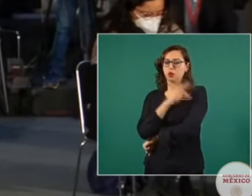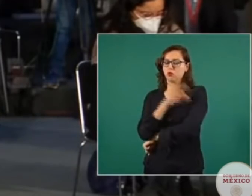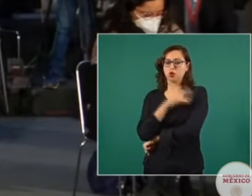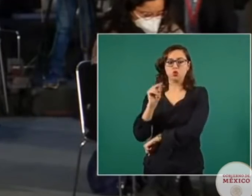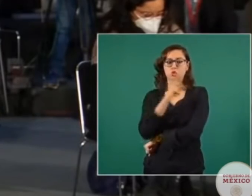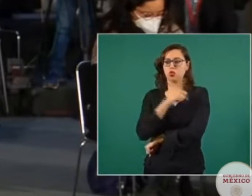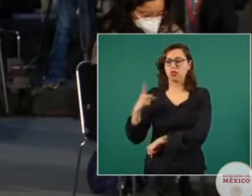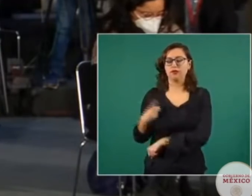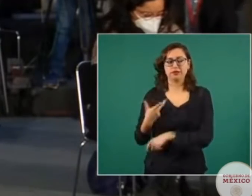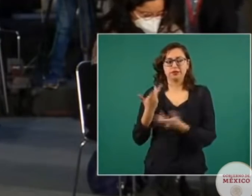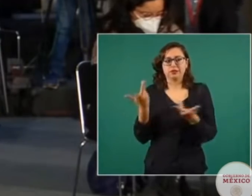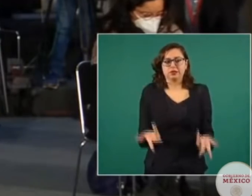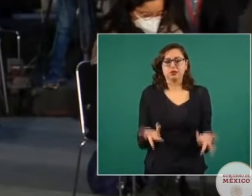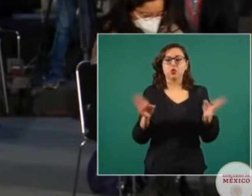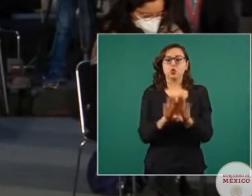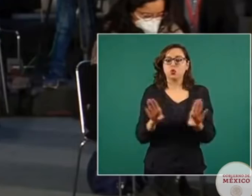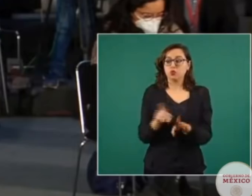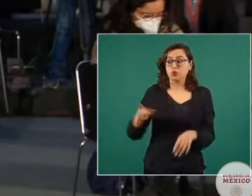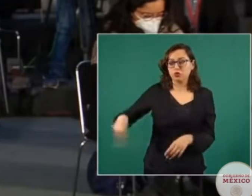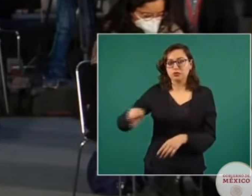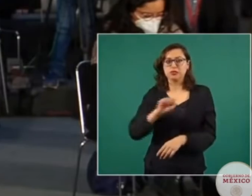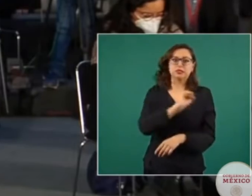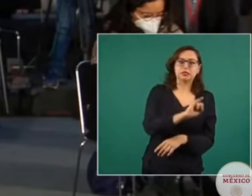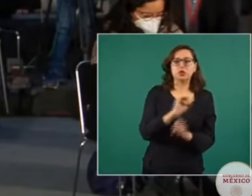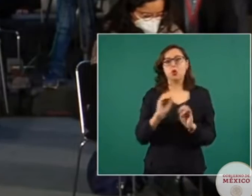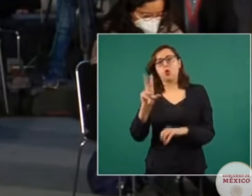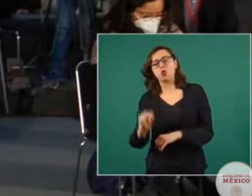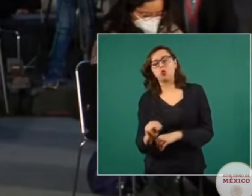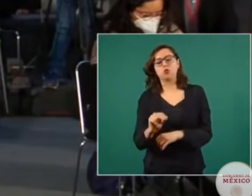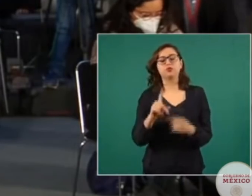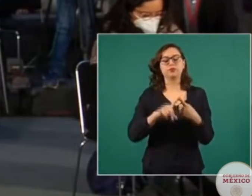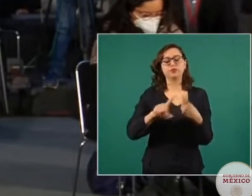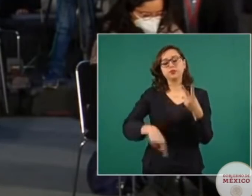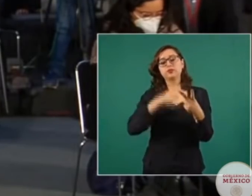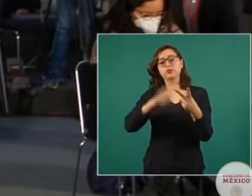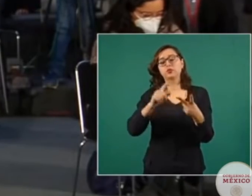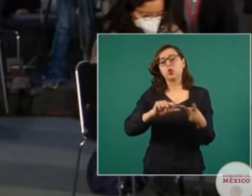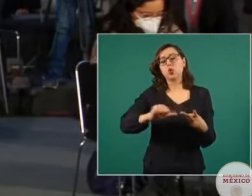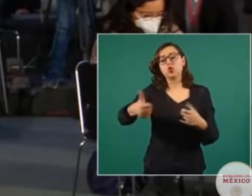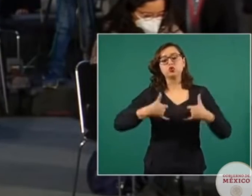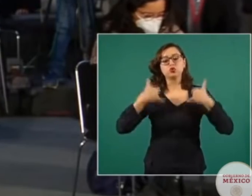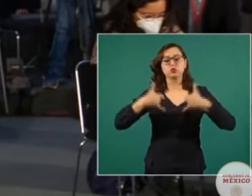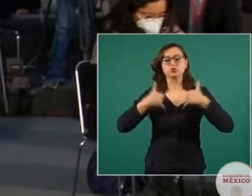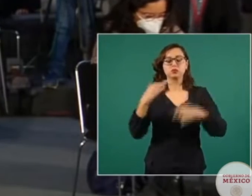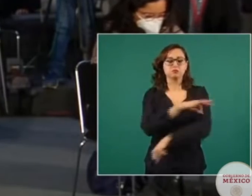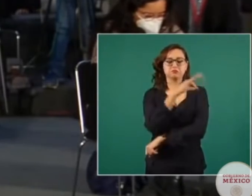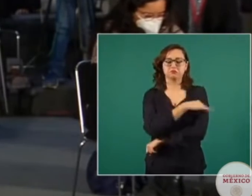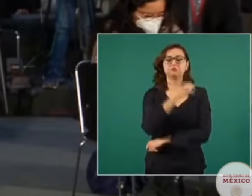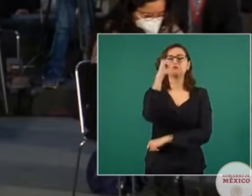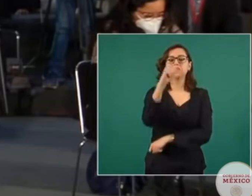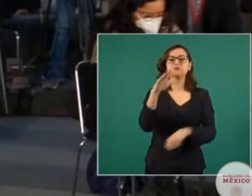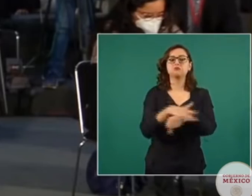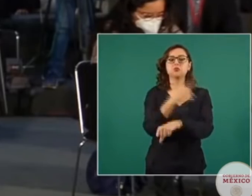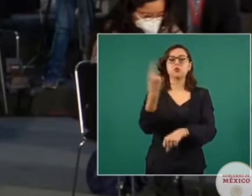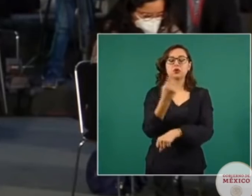se vacunen, ¿no? Entonces, para que les quede claro a ellos. Y también hay jóvenes que no acuden a vacunarse porque tienen miedo a